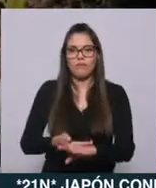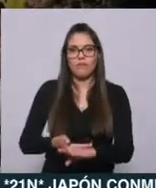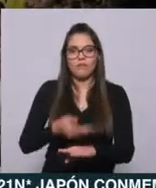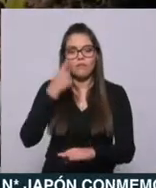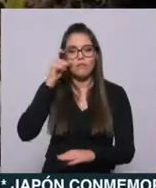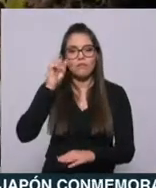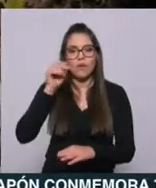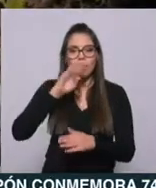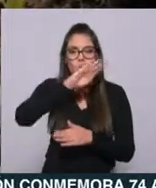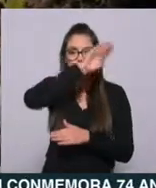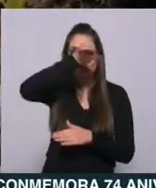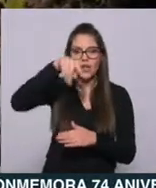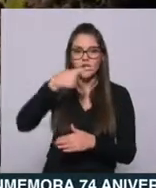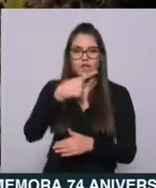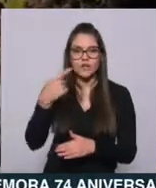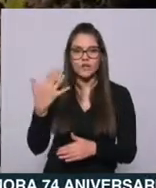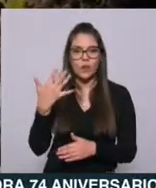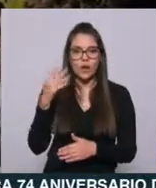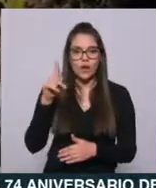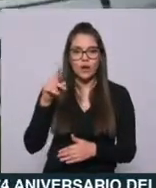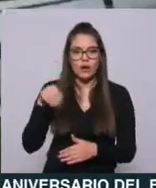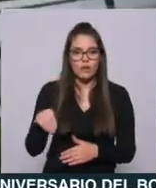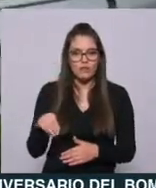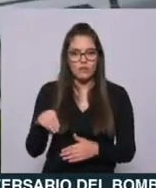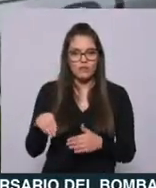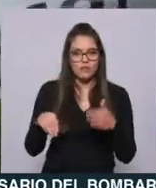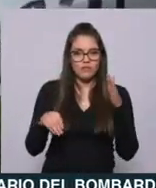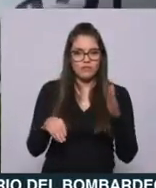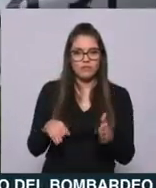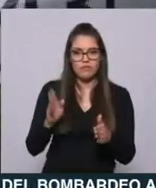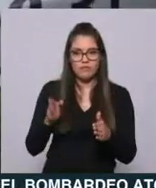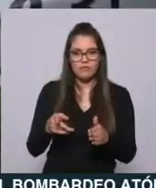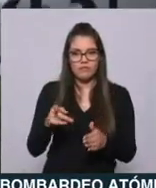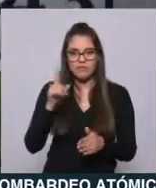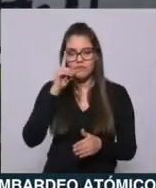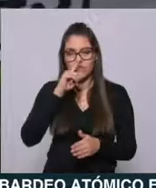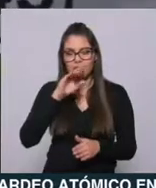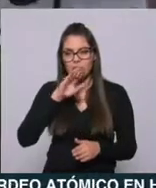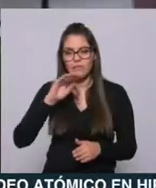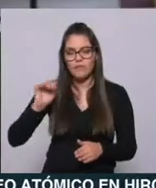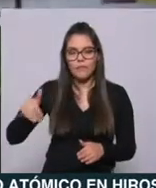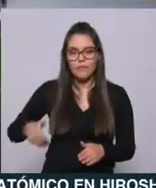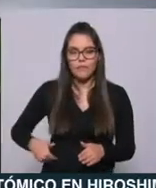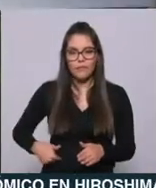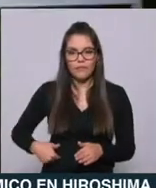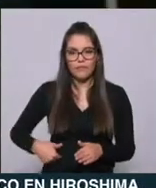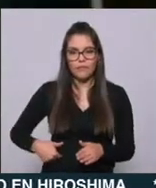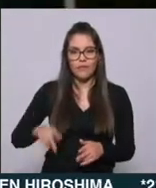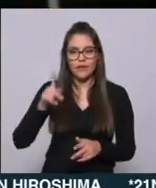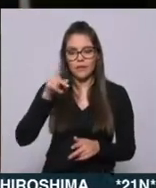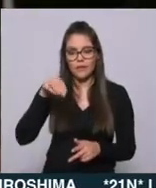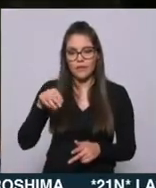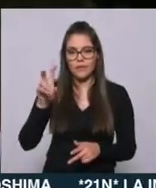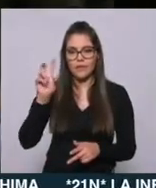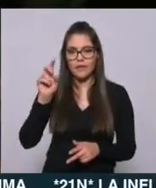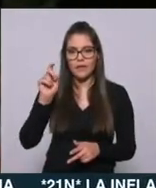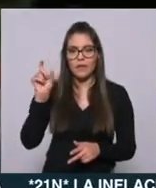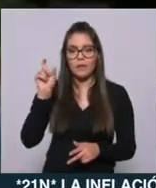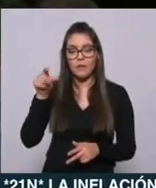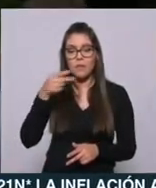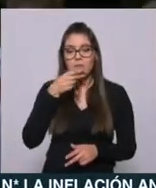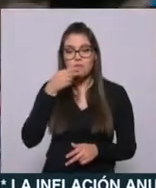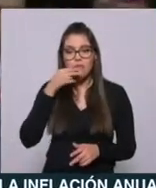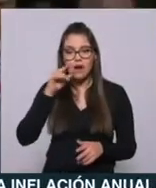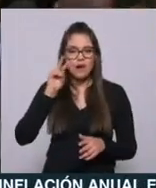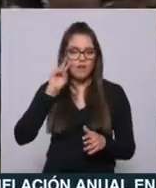de 150 kilómetros de recorrido entre Chorzów y Zabrze. El accidente ocurrió en el kilómetro 30 de la etapa, cuando Lambrecht chocó